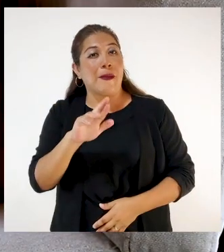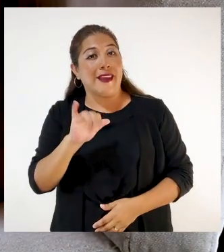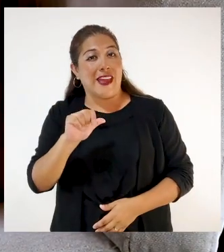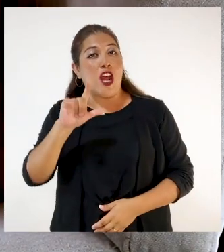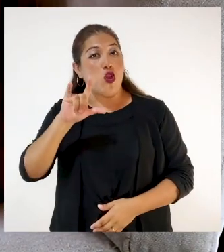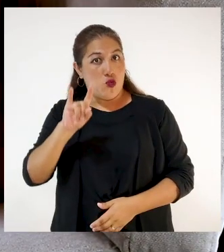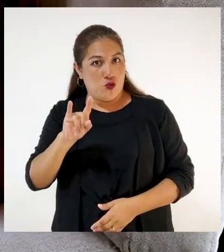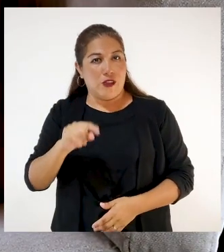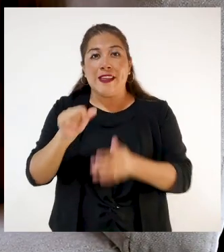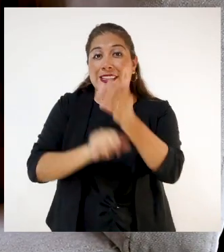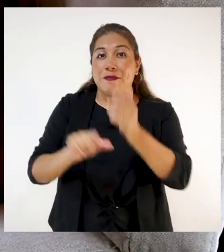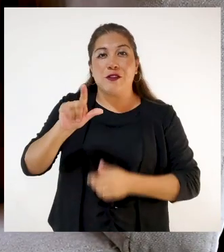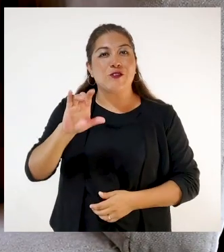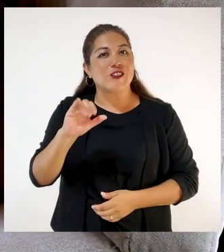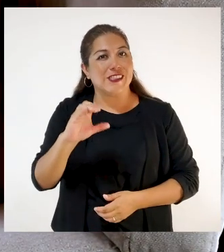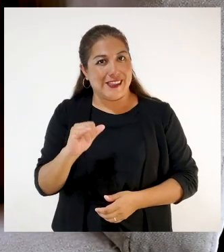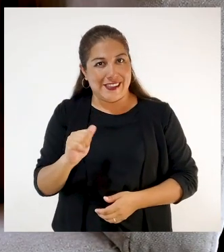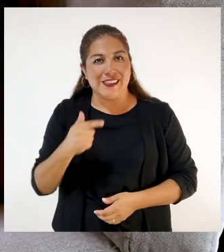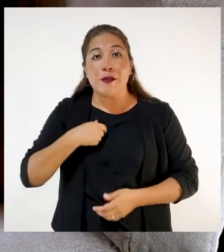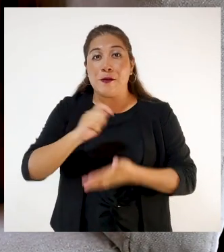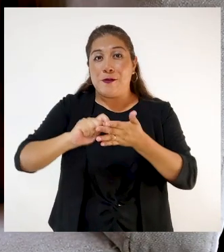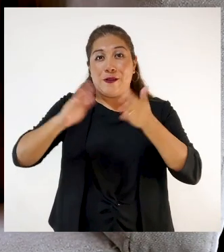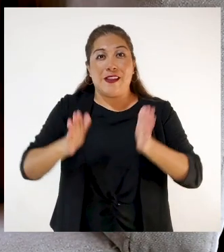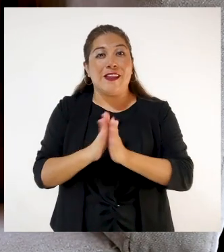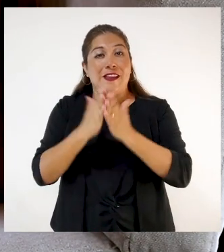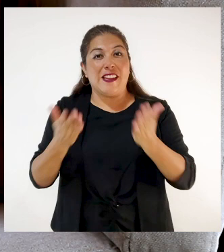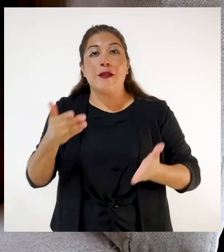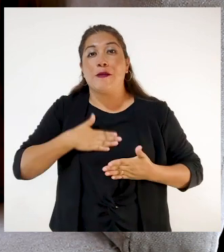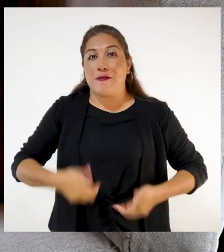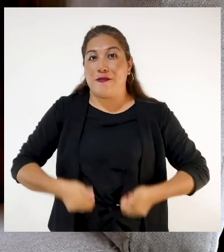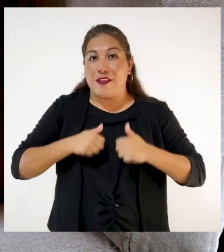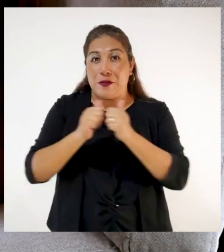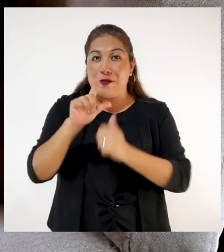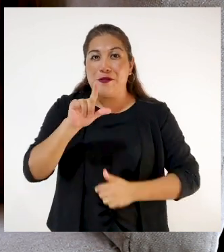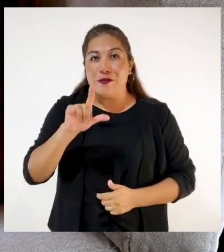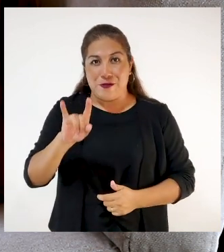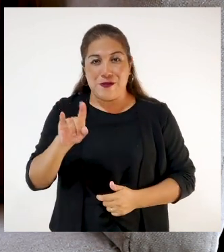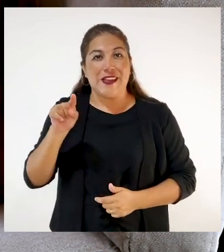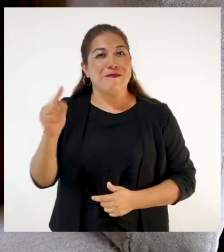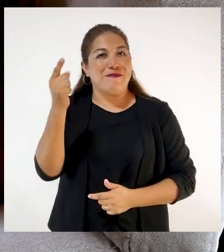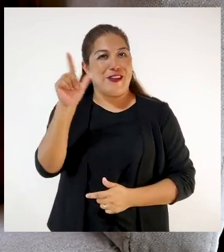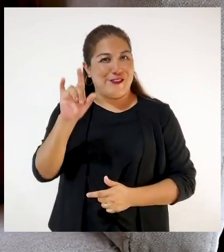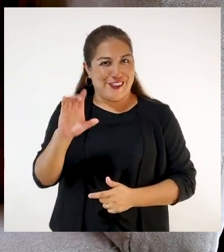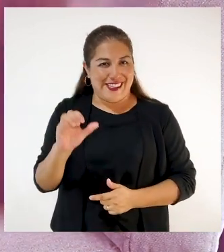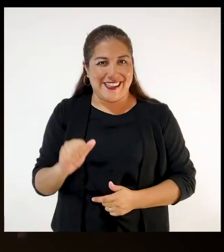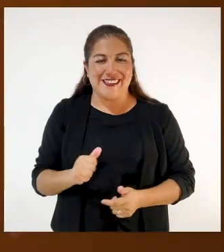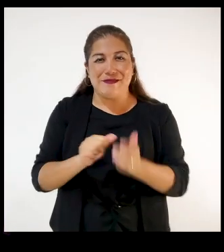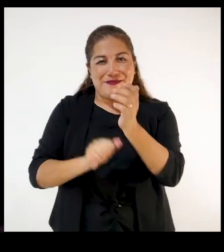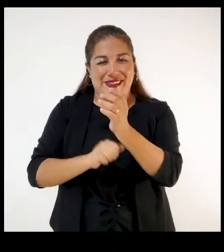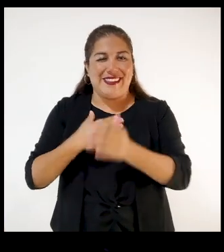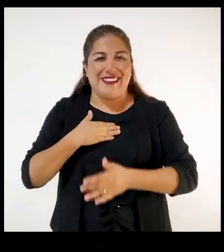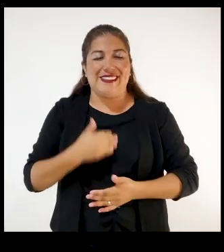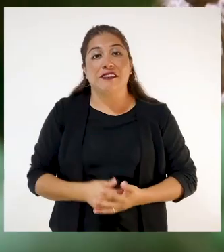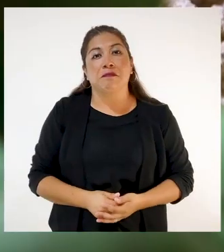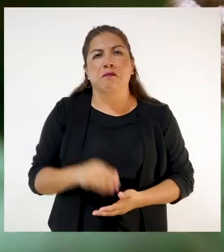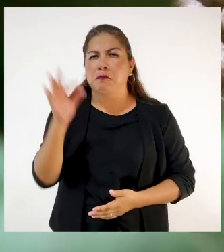Yo soy Mali Jiménez Lu, hermana de Lucía. Soy la autora del libro Mi vida con Lu y Lucía es la protagonista.